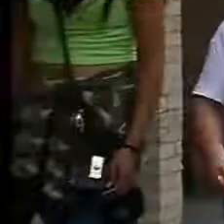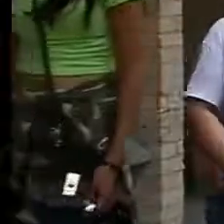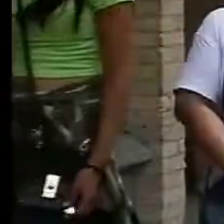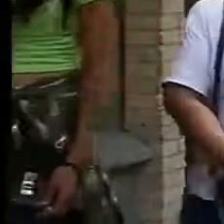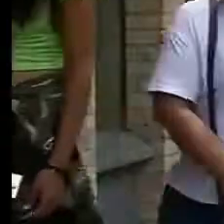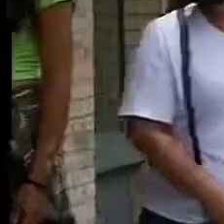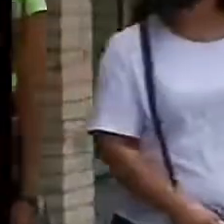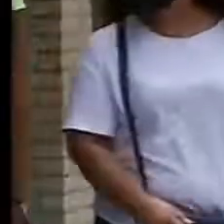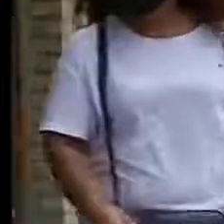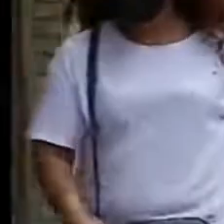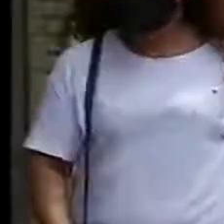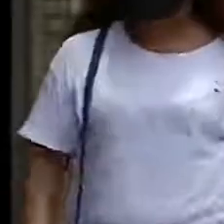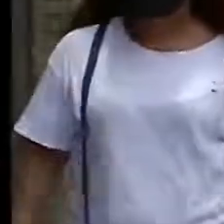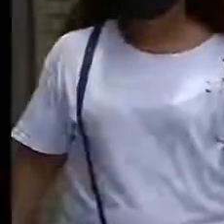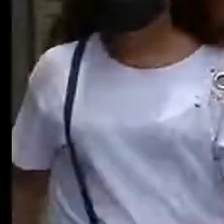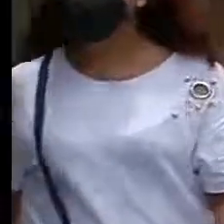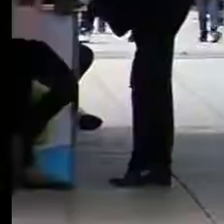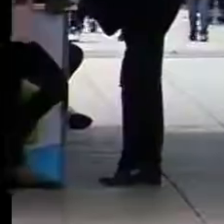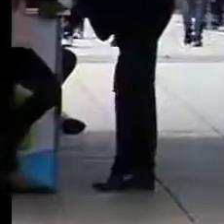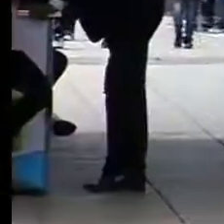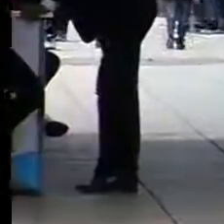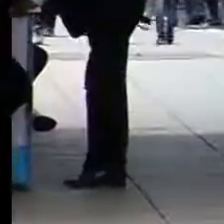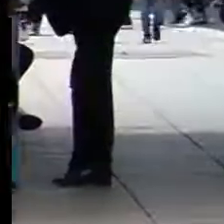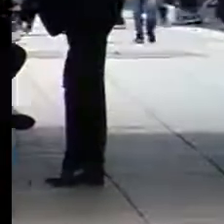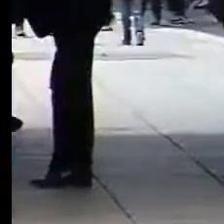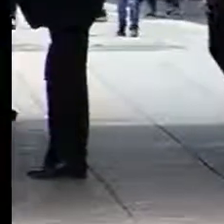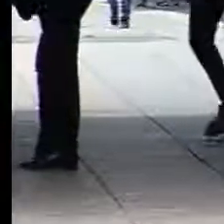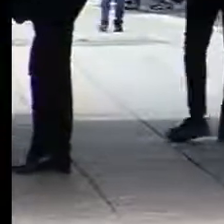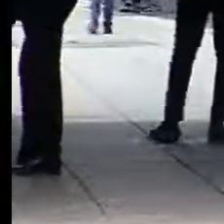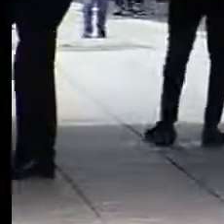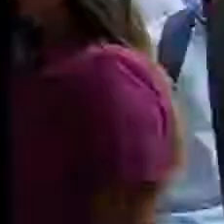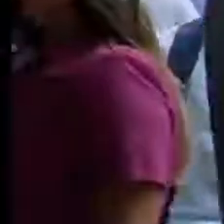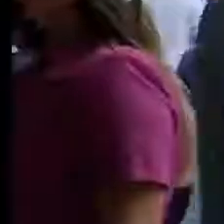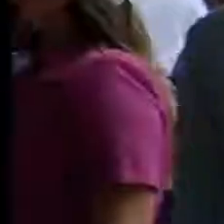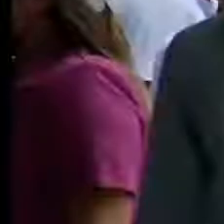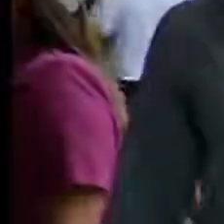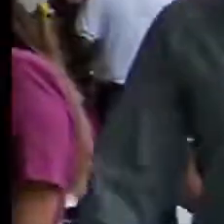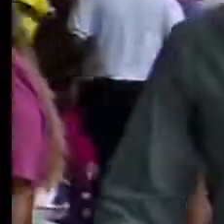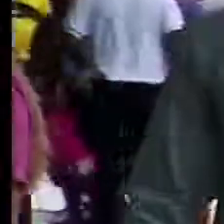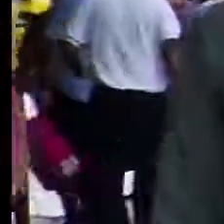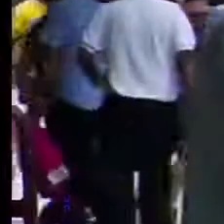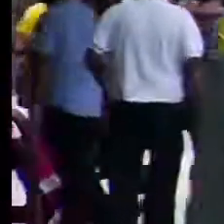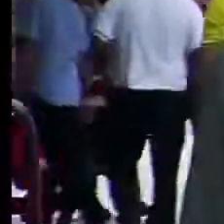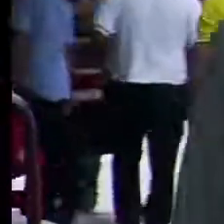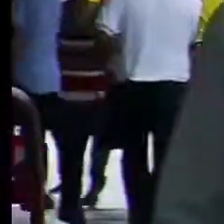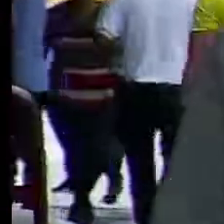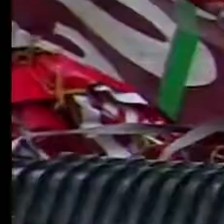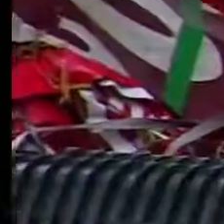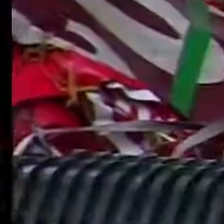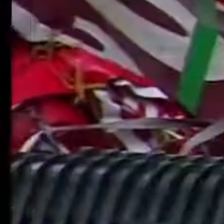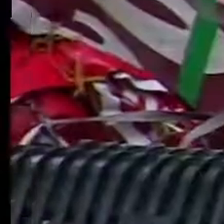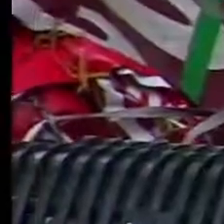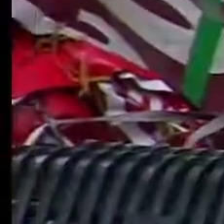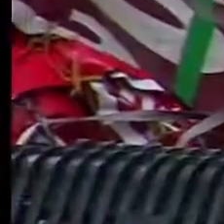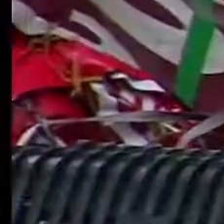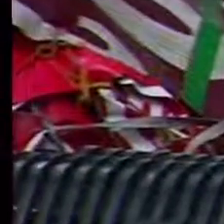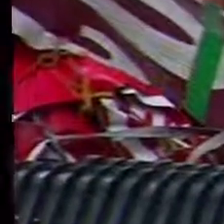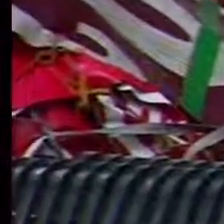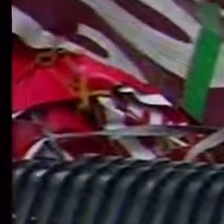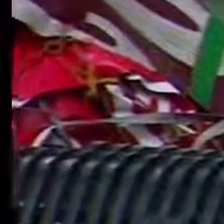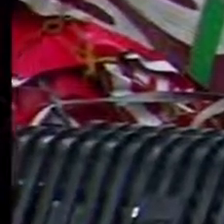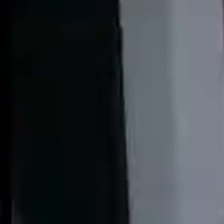etario. Dijo que eso es debido a que aún no han sido vacunados y la enfermedad es más severa cuando aún no han